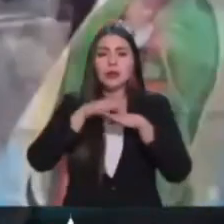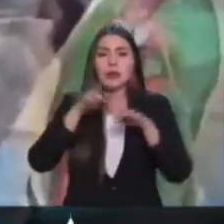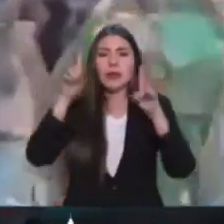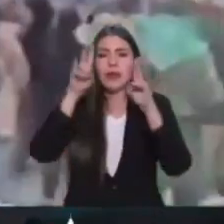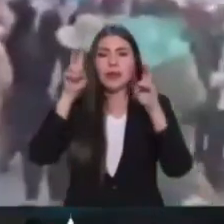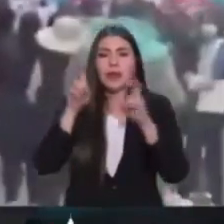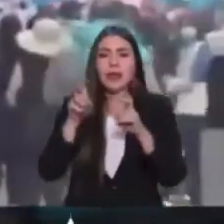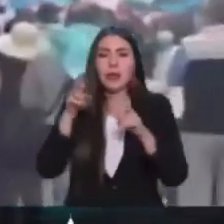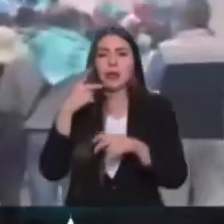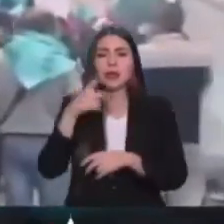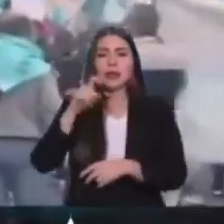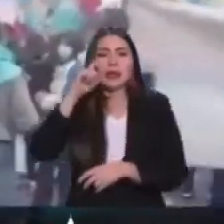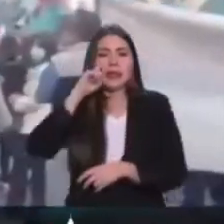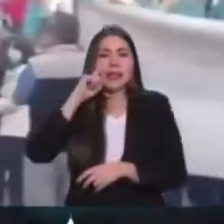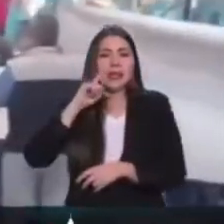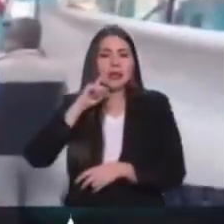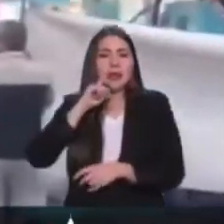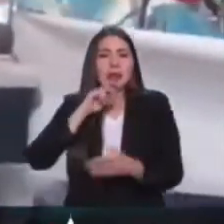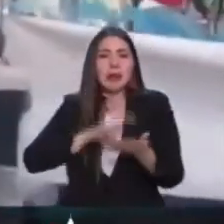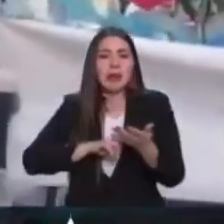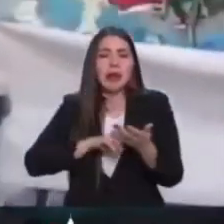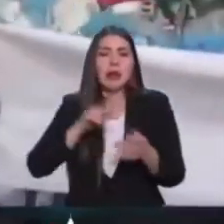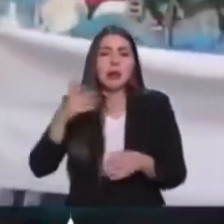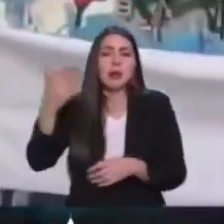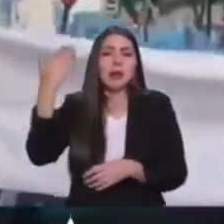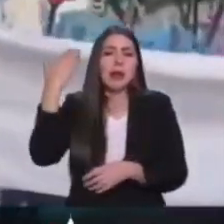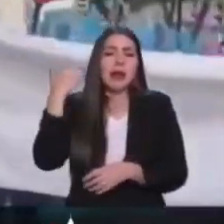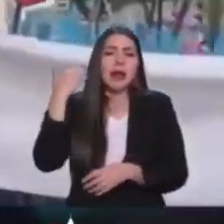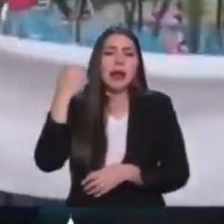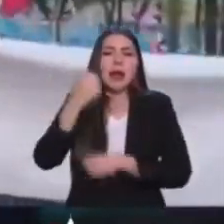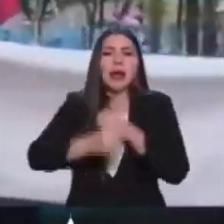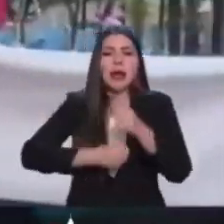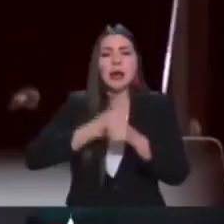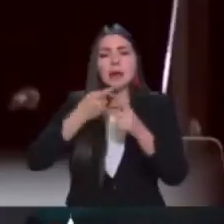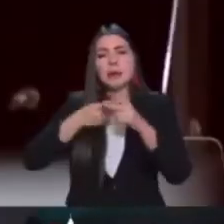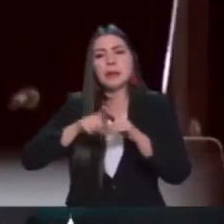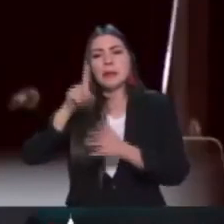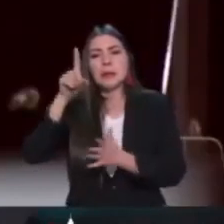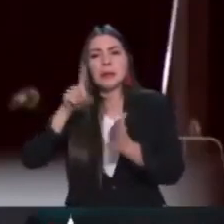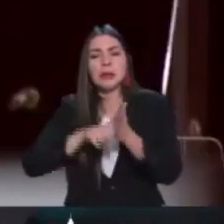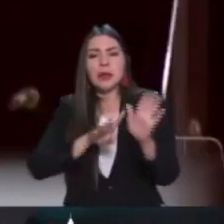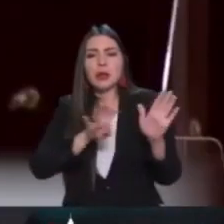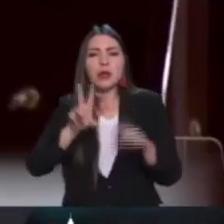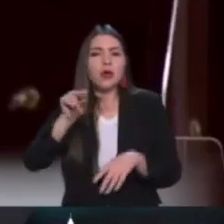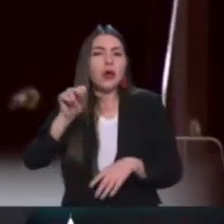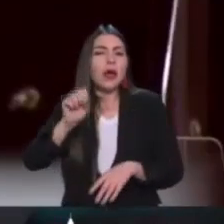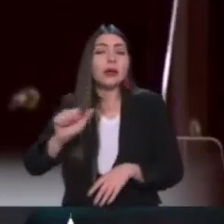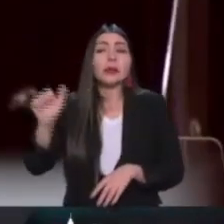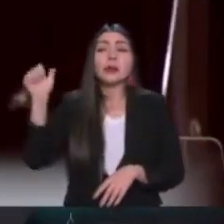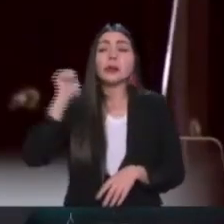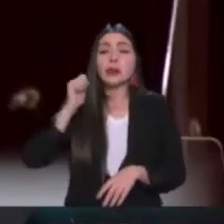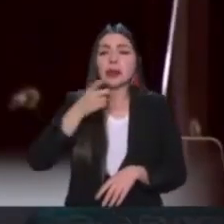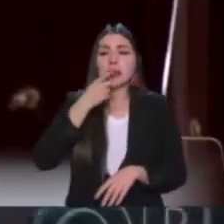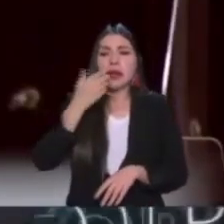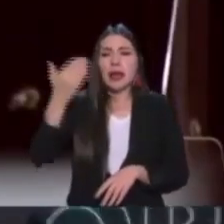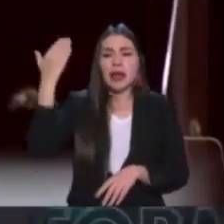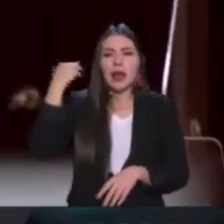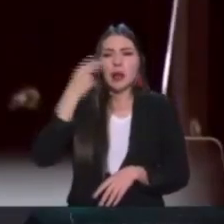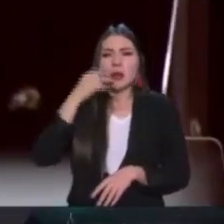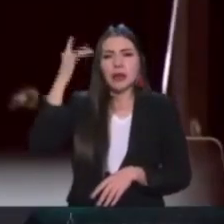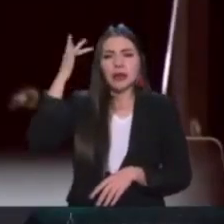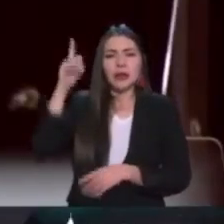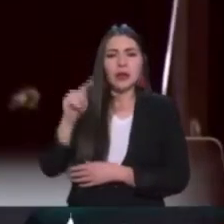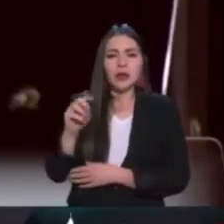XX, no es un tema tan antiguo para la Iglesia. De hecho, Santo Tomás de Aquino decía que el